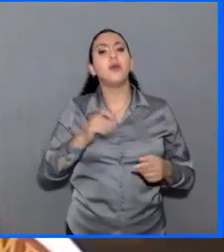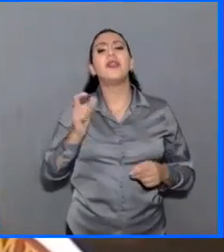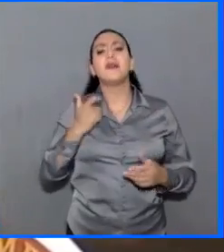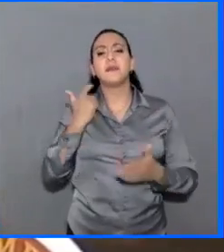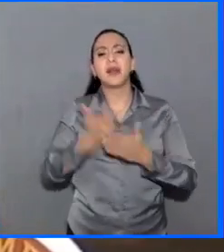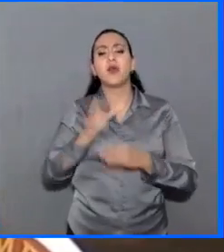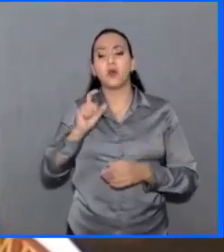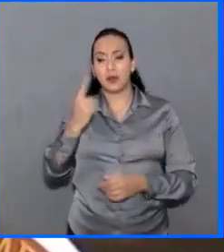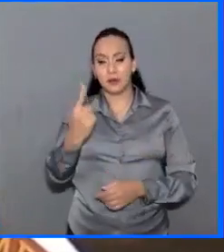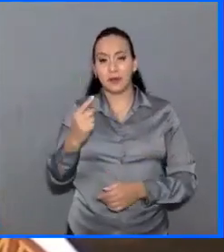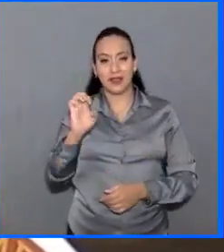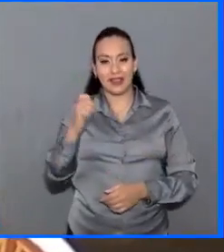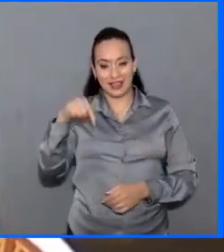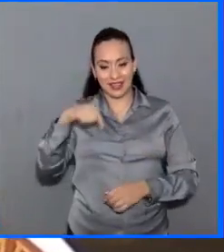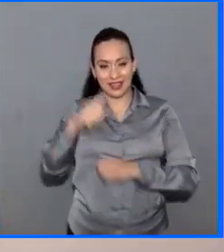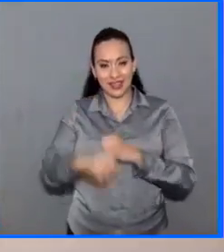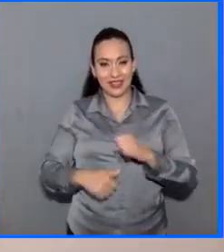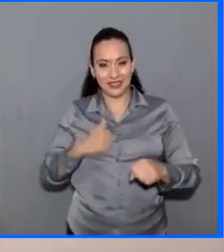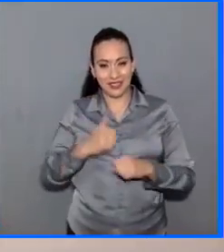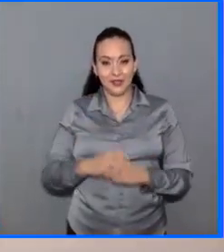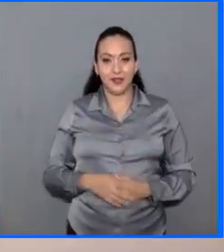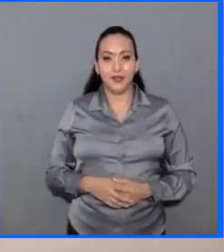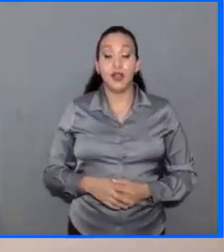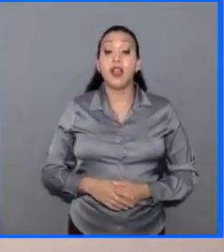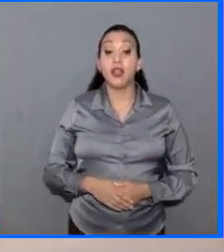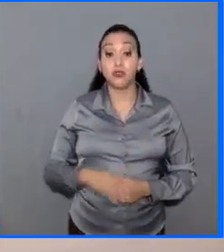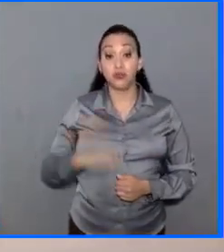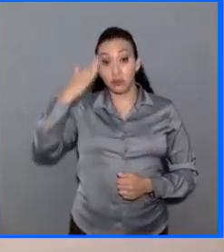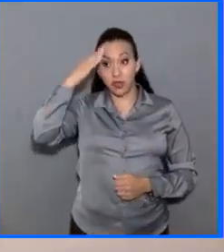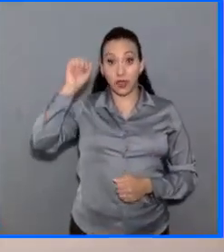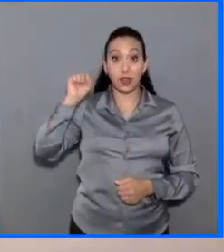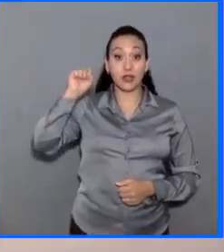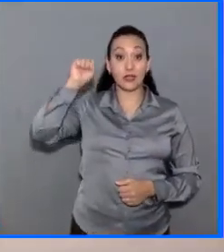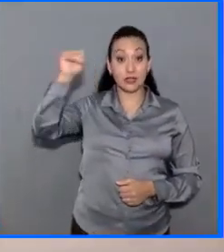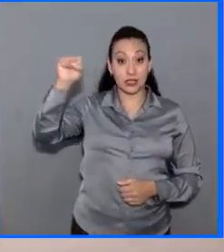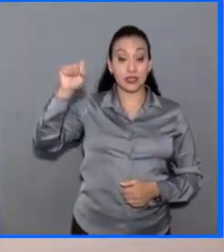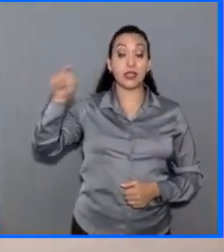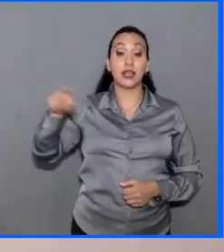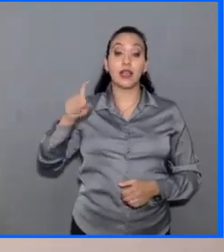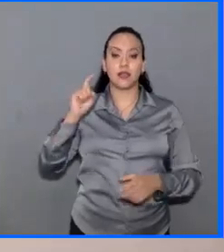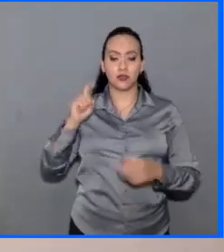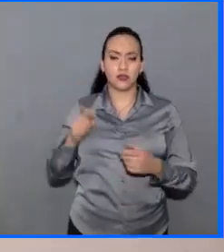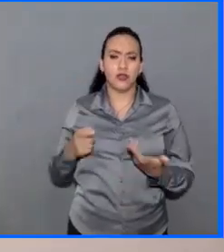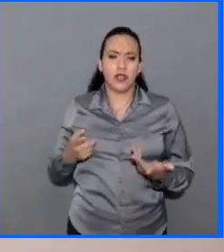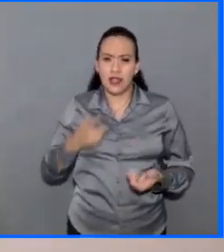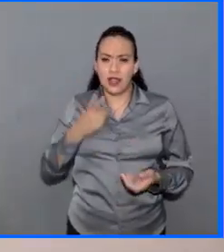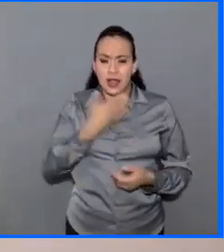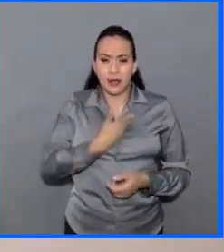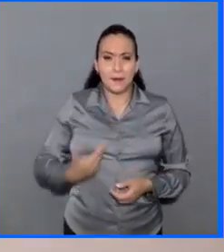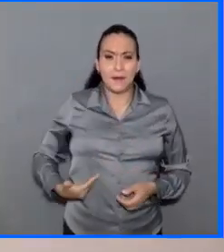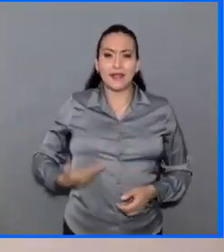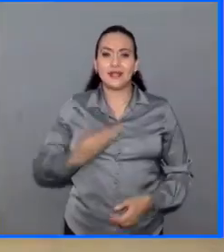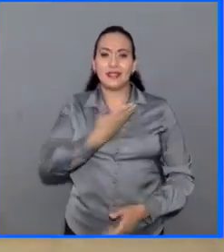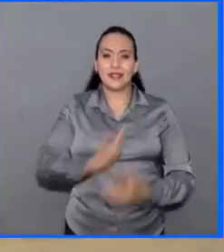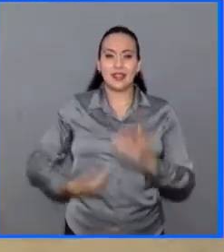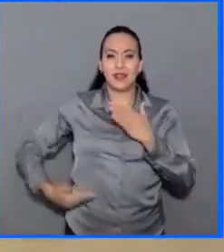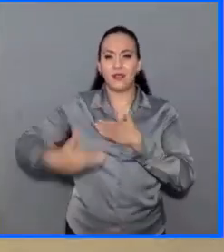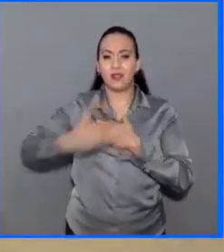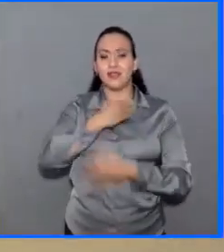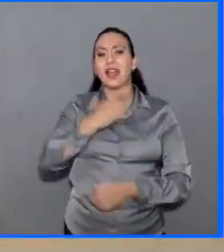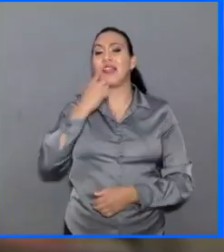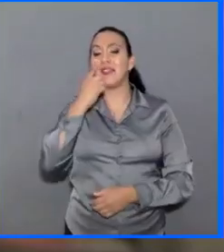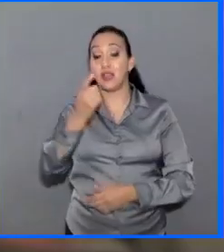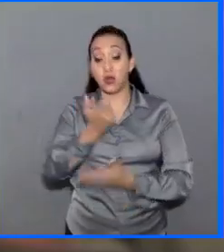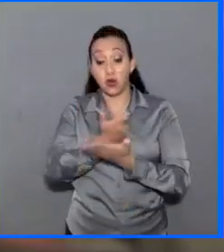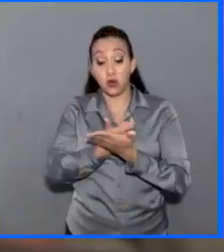año. Tras reunirse con líderes sindicales de trabajadores de la educación, la presidenta Claudia Sheinbaum adelantó que los sueldos del